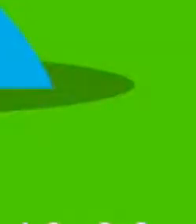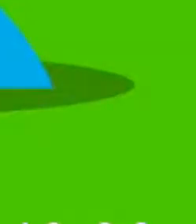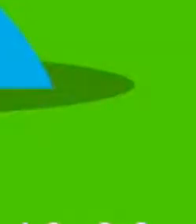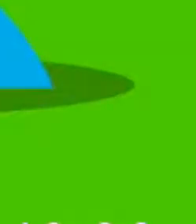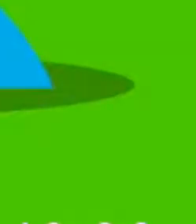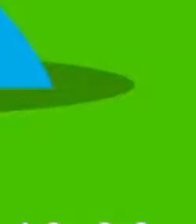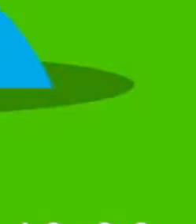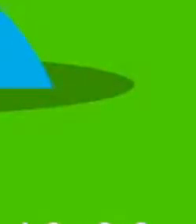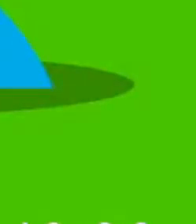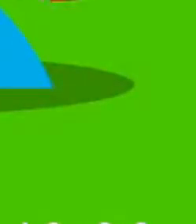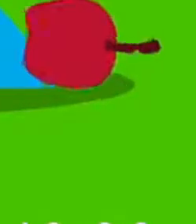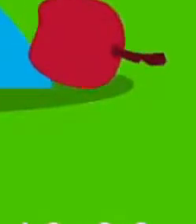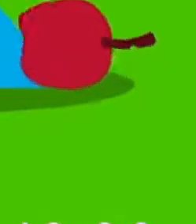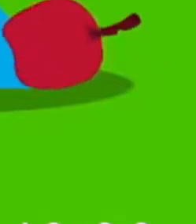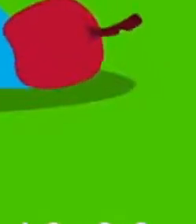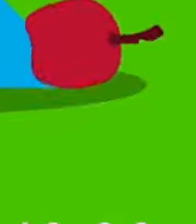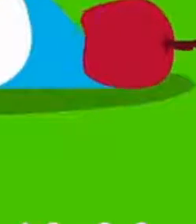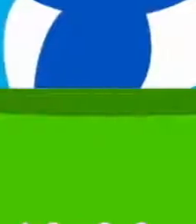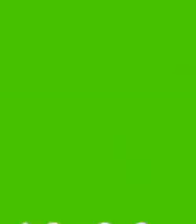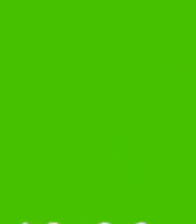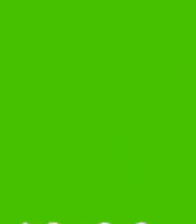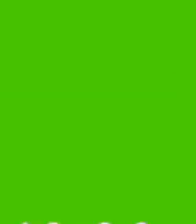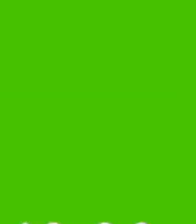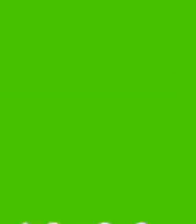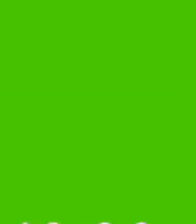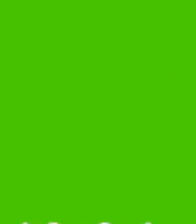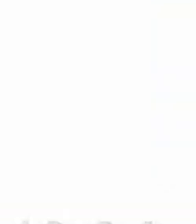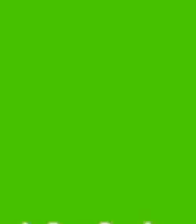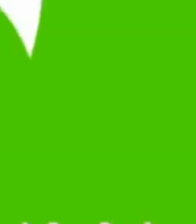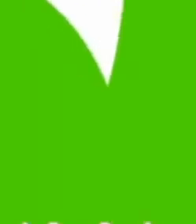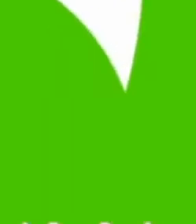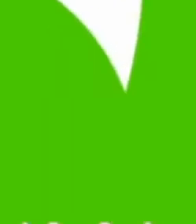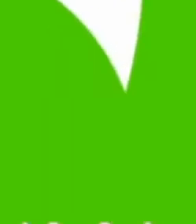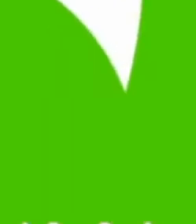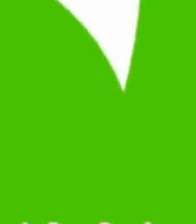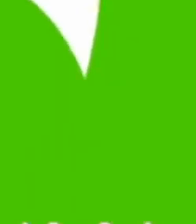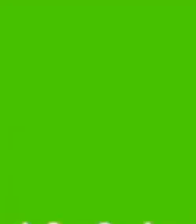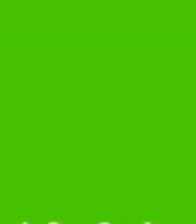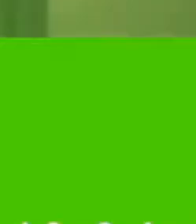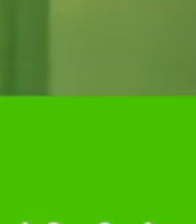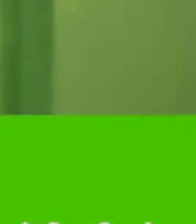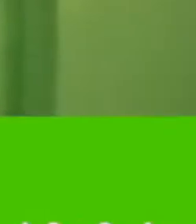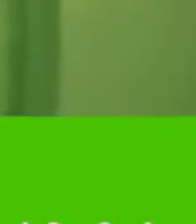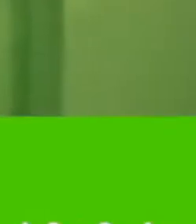acción corresponde una reacción. ¿Cuánto es 7 por 4?